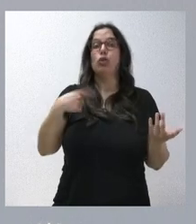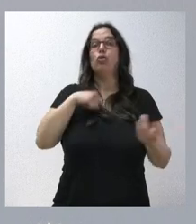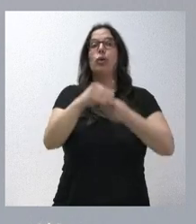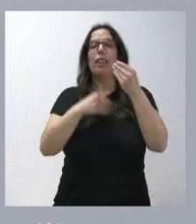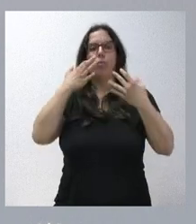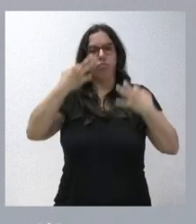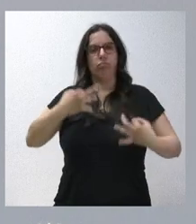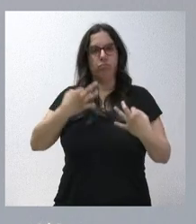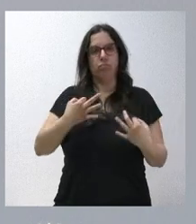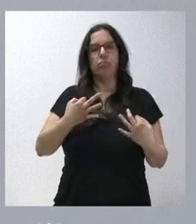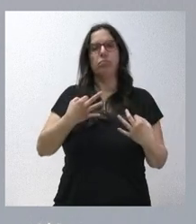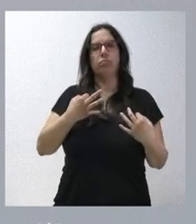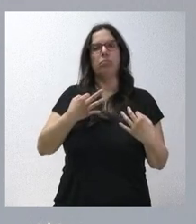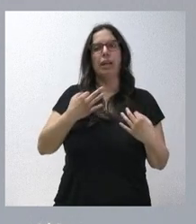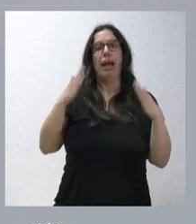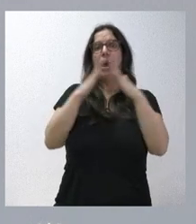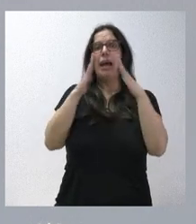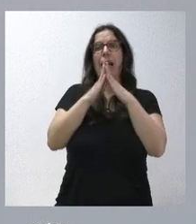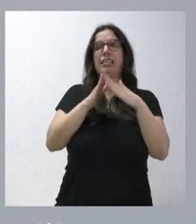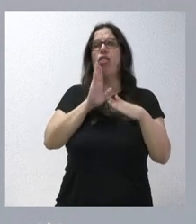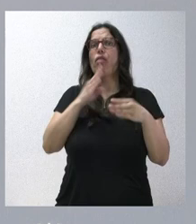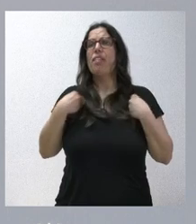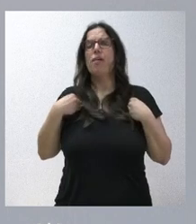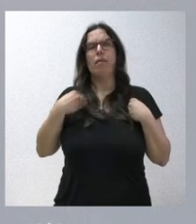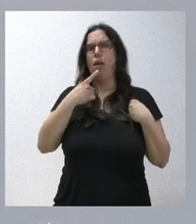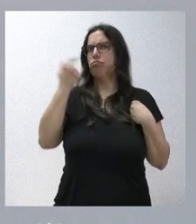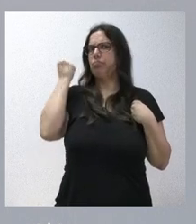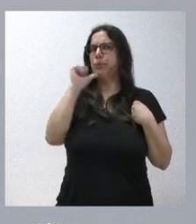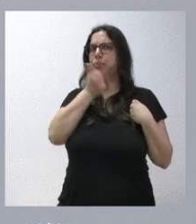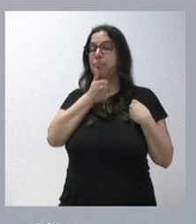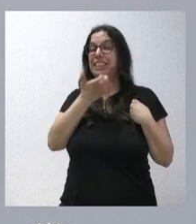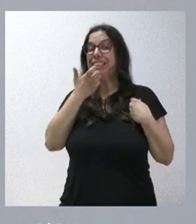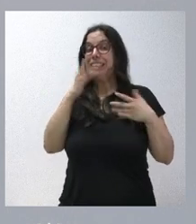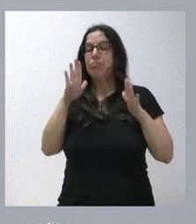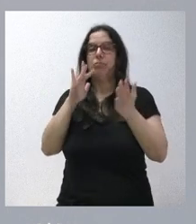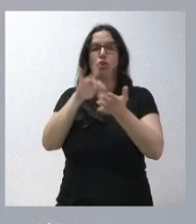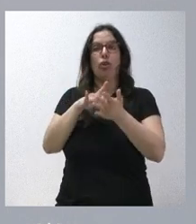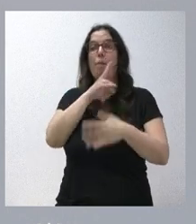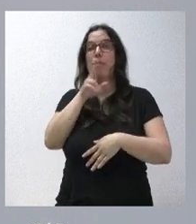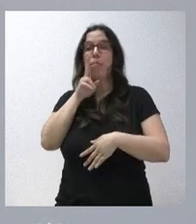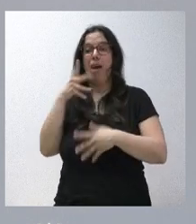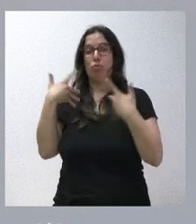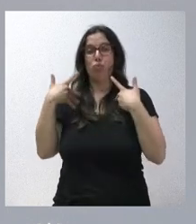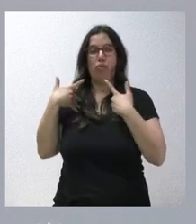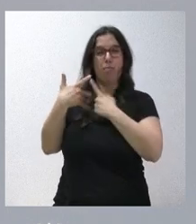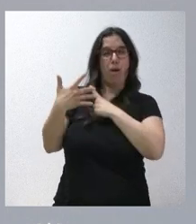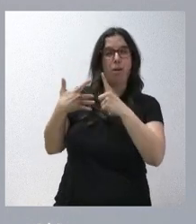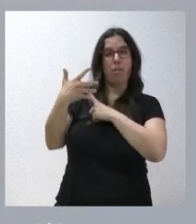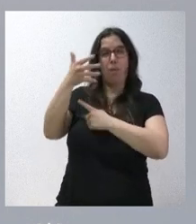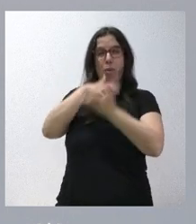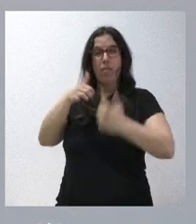garantizar el anonimato del domicilio y especialmente de aquellas madres residentes en casas de acogida que hayan podido sufrir violencia